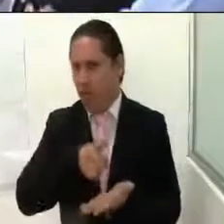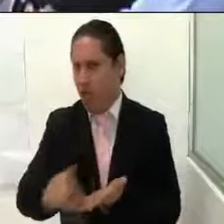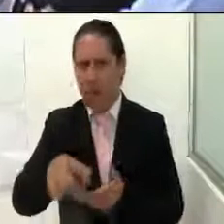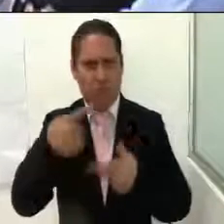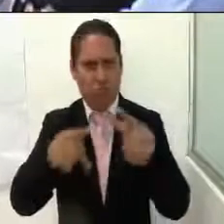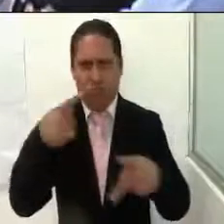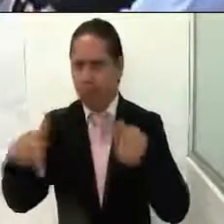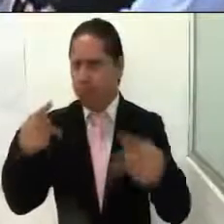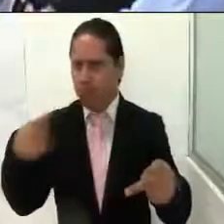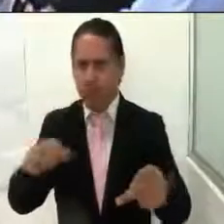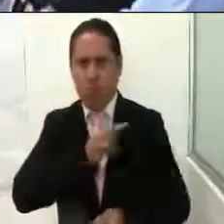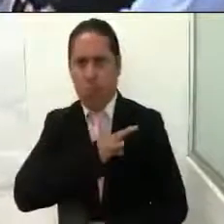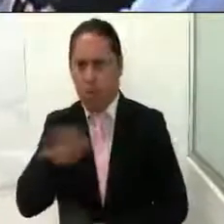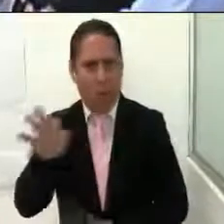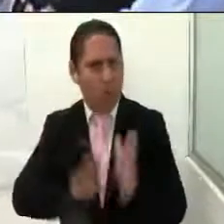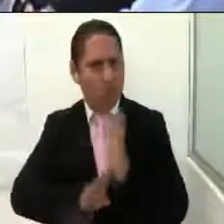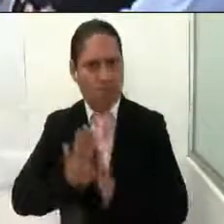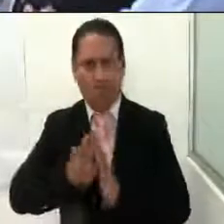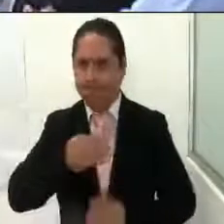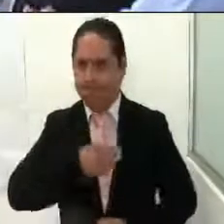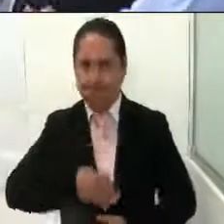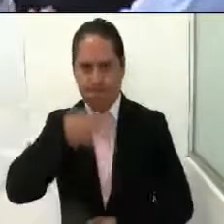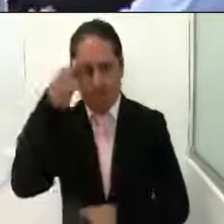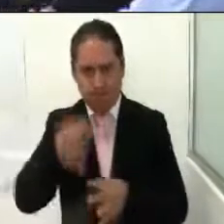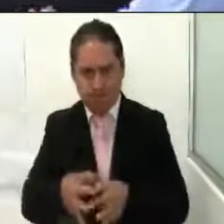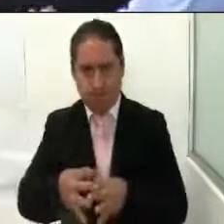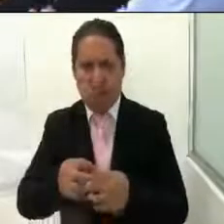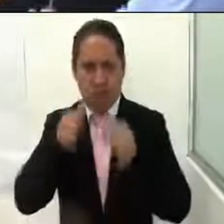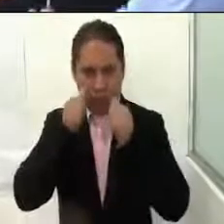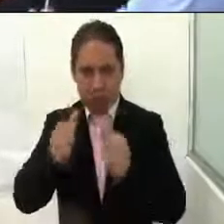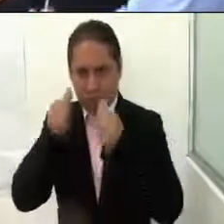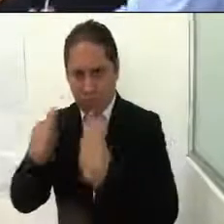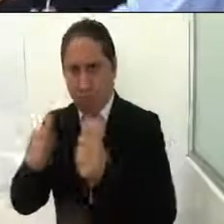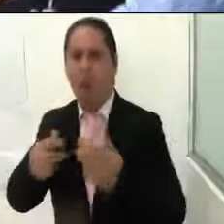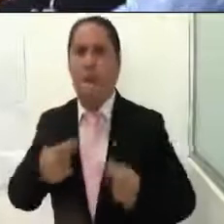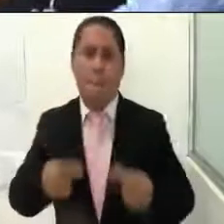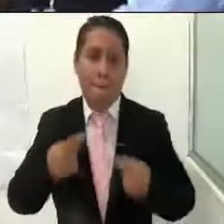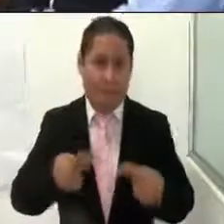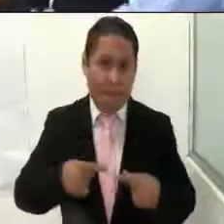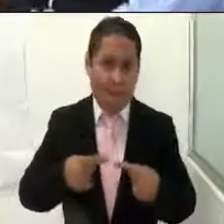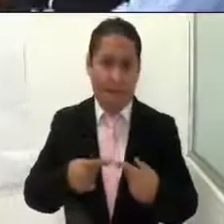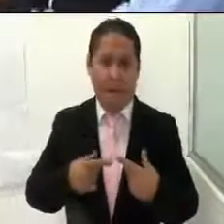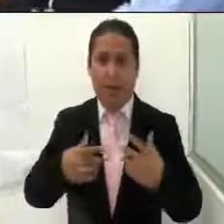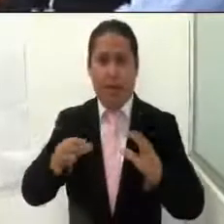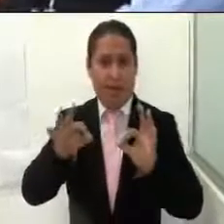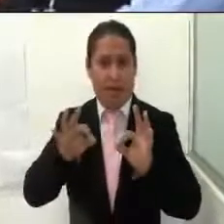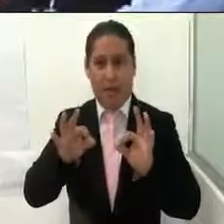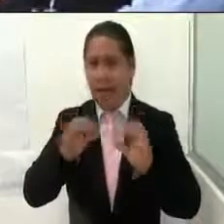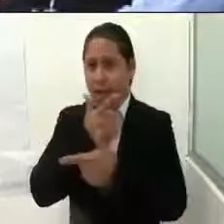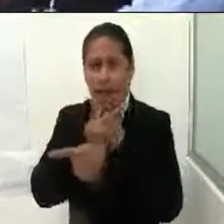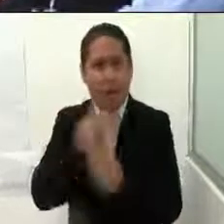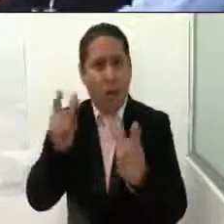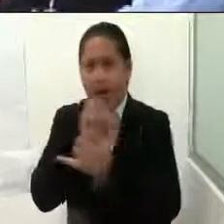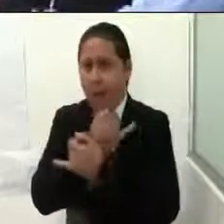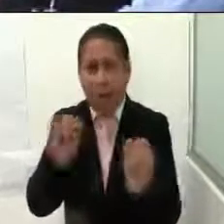certeza y seguridad jurídica brindando una atención a la ciudadanía sin distinción de raza edad